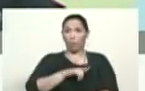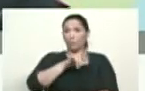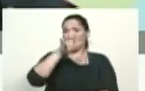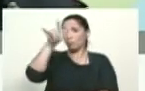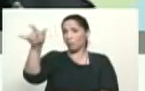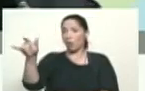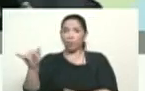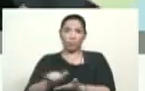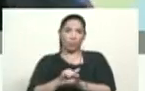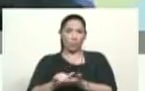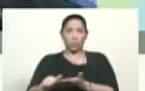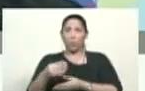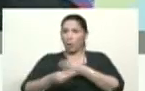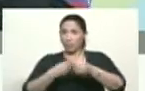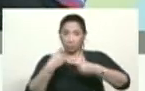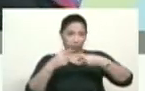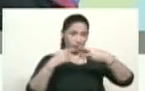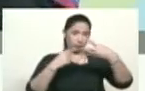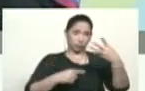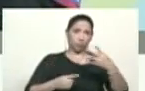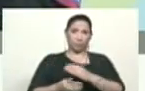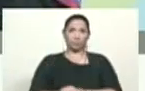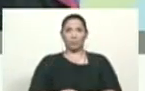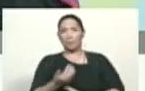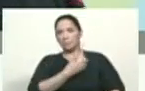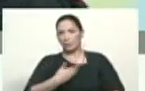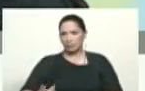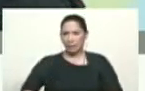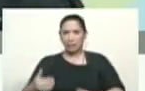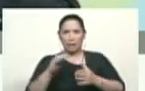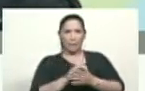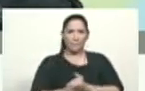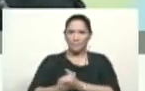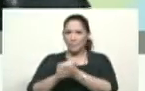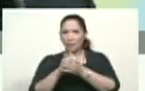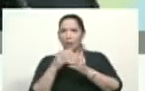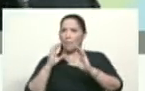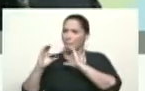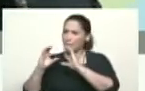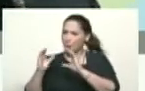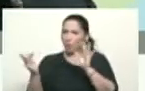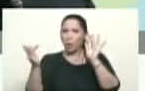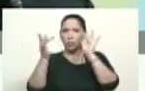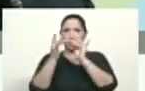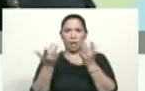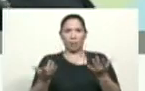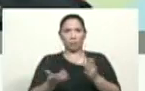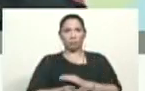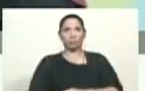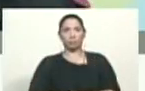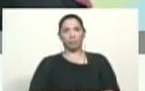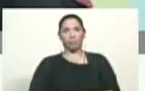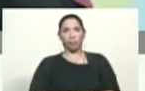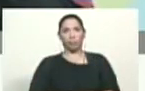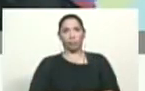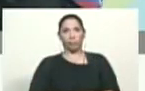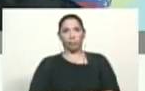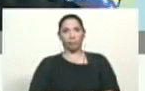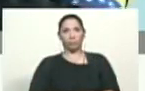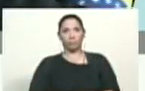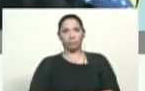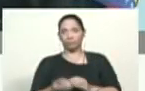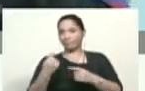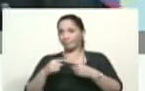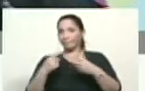por distintas vías, a través de presidentes amigos, a través de contactos en el Congreso de Estados Unidos, por